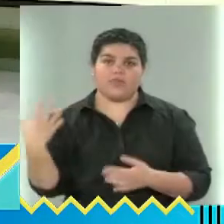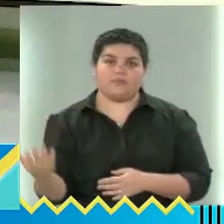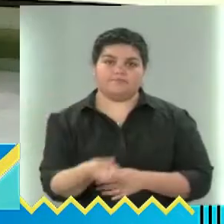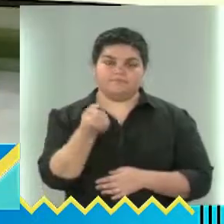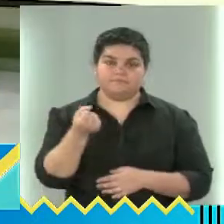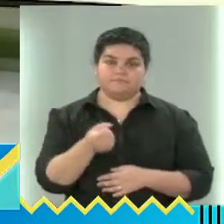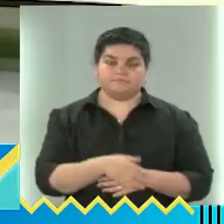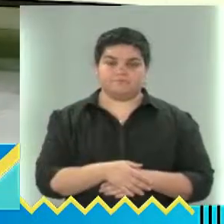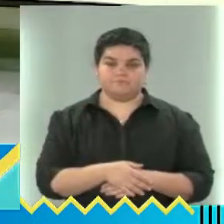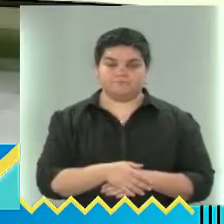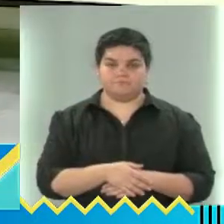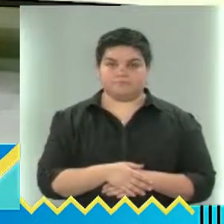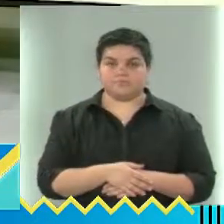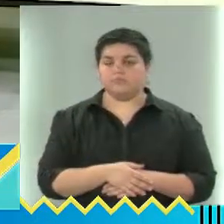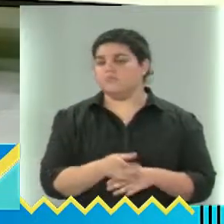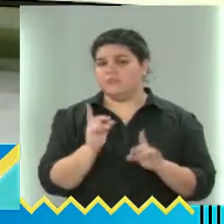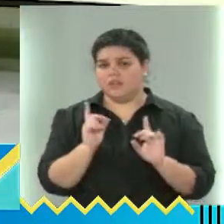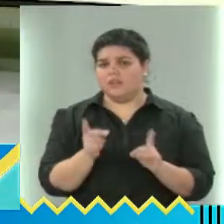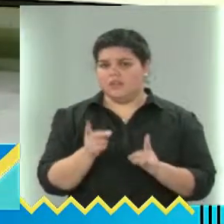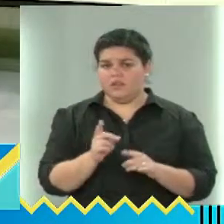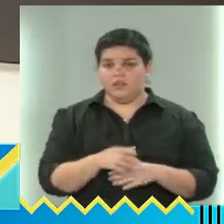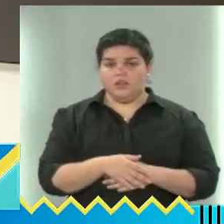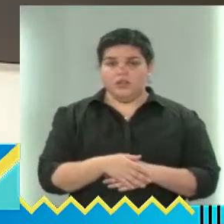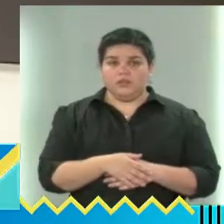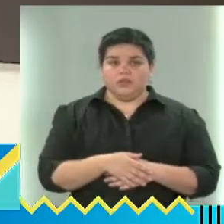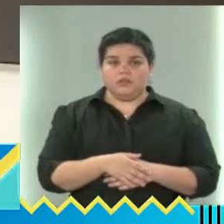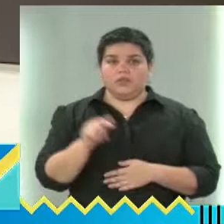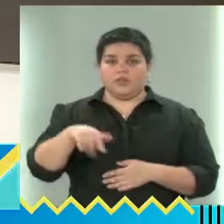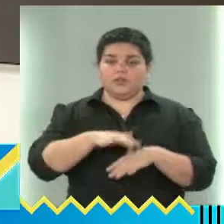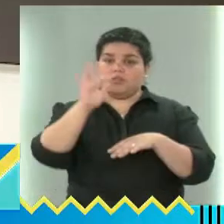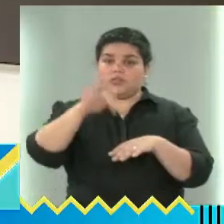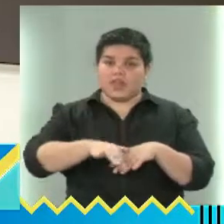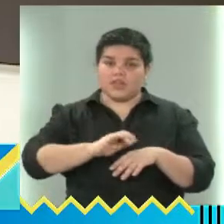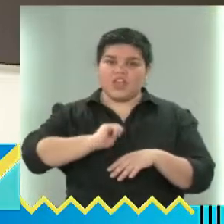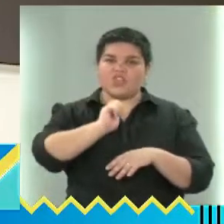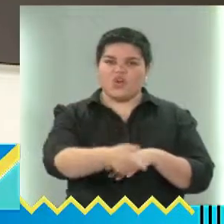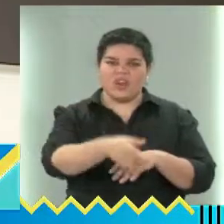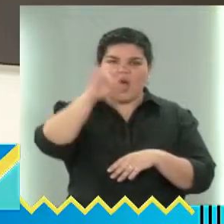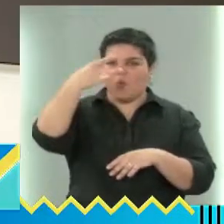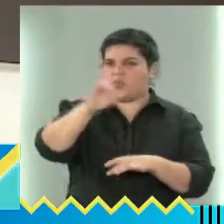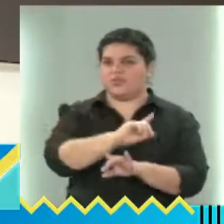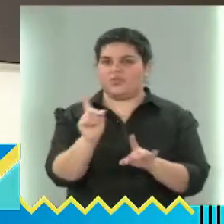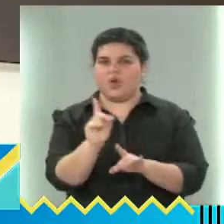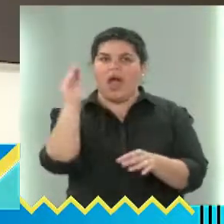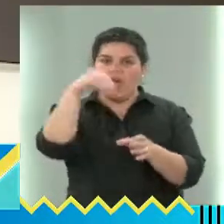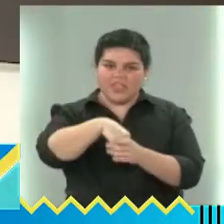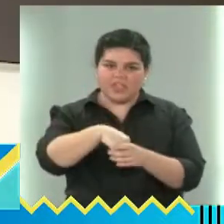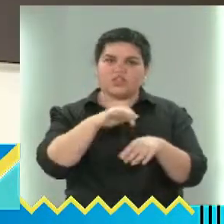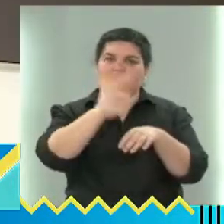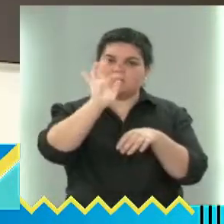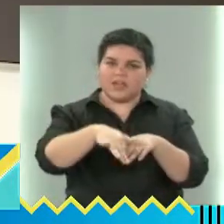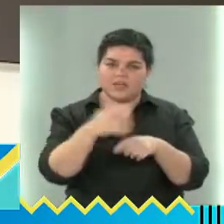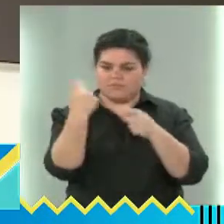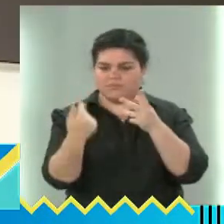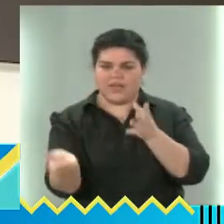todo pensar esto, ¿no? El hecho de que uno cuando dona sangre, no dona solamente sangre, digamos, sino todo lo que eso viene aparejado. Ustedes